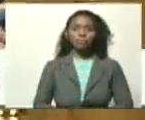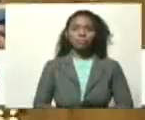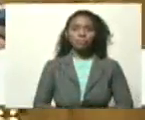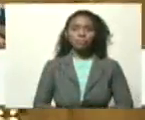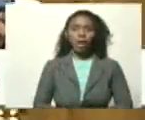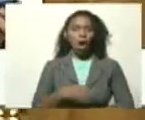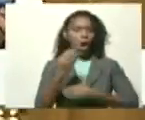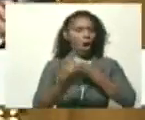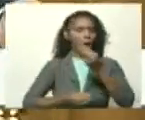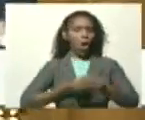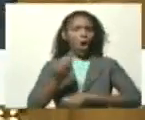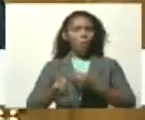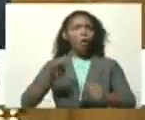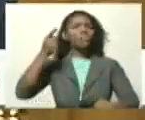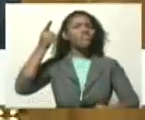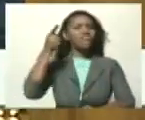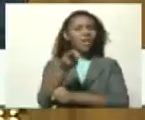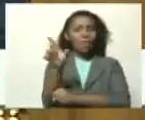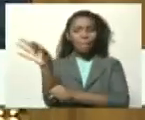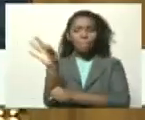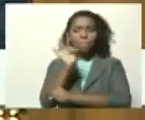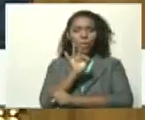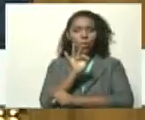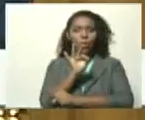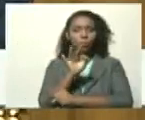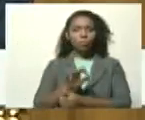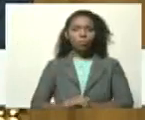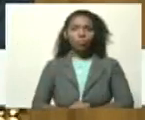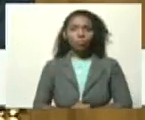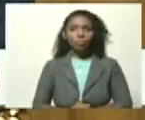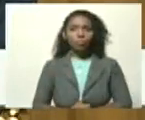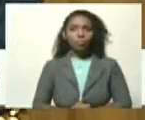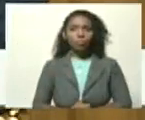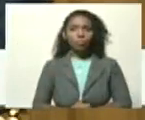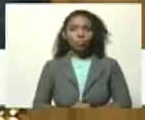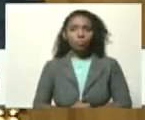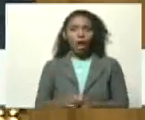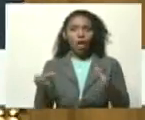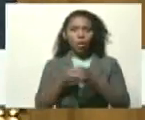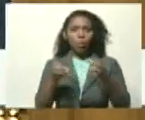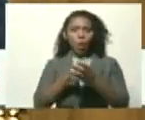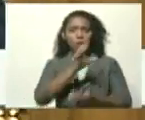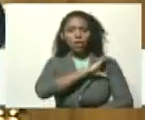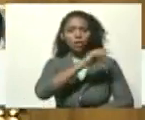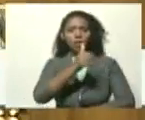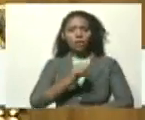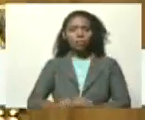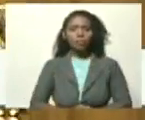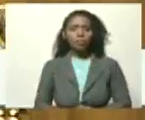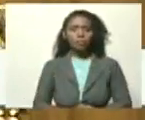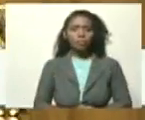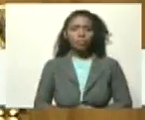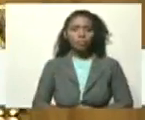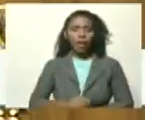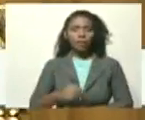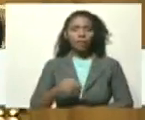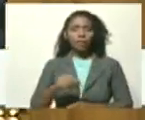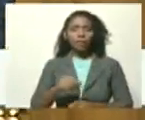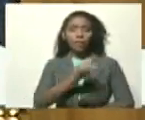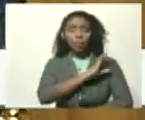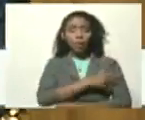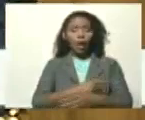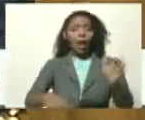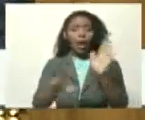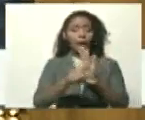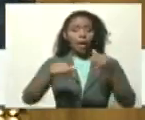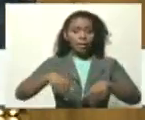cómo se debe elegir la Junta Directiva del Poder Legislativo para